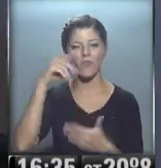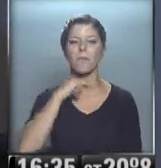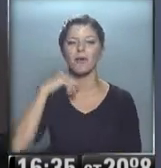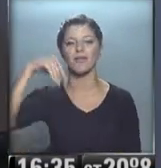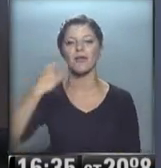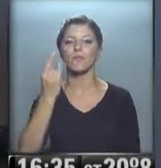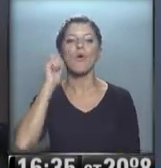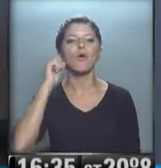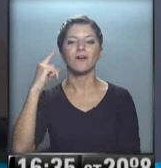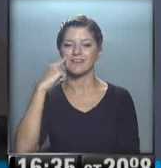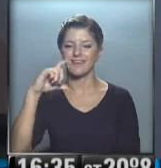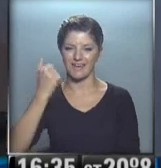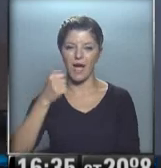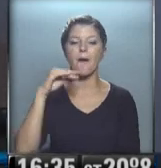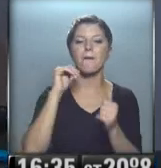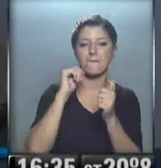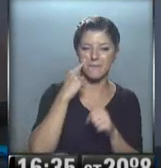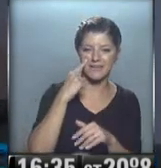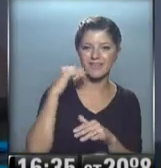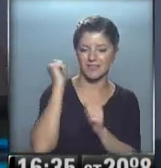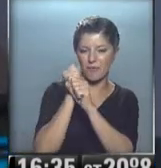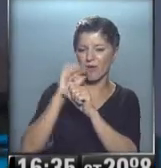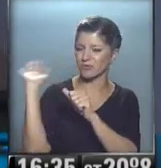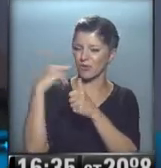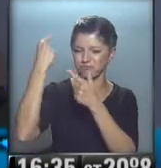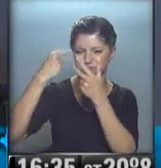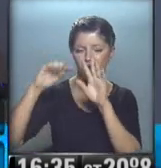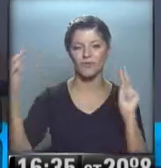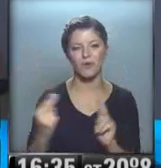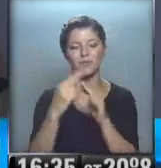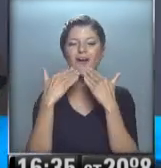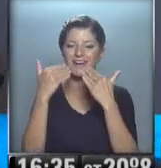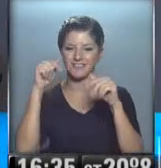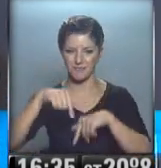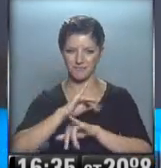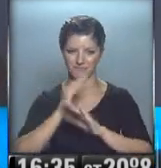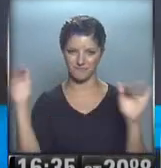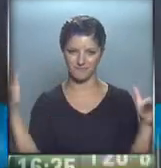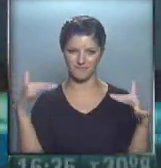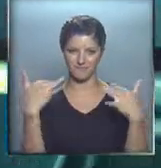Mujica. Vida, obra, testimonios y legado. Nos reencontramos. Gracias por habernos acompañado.